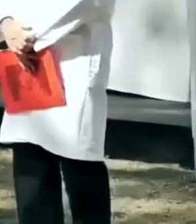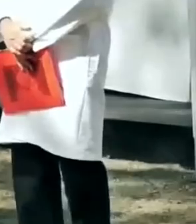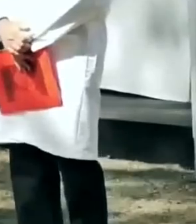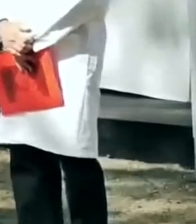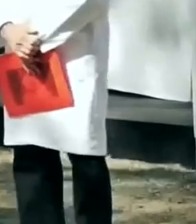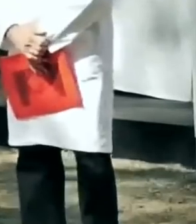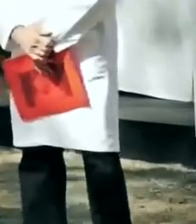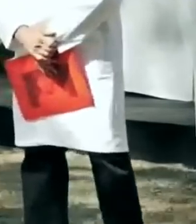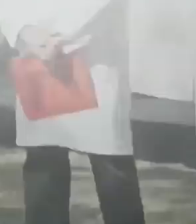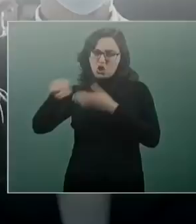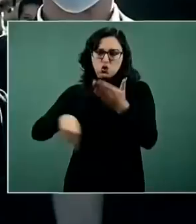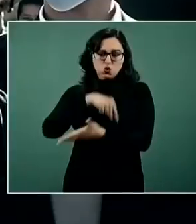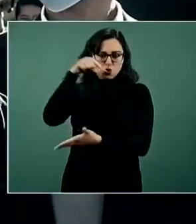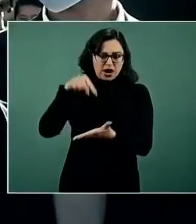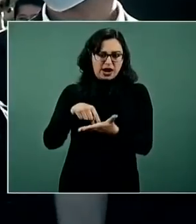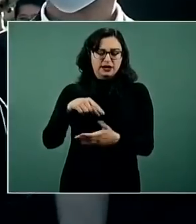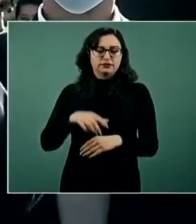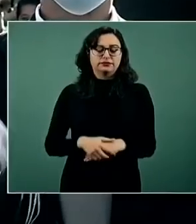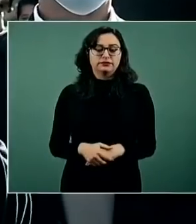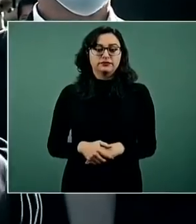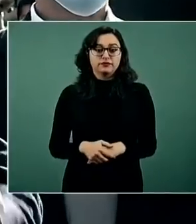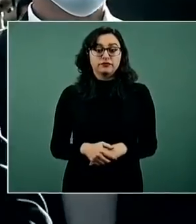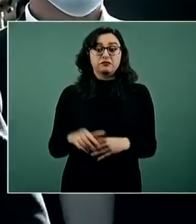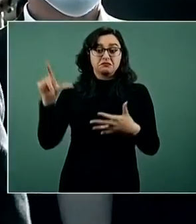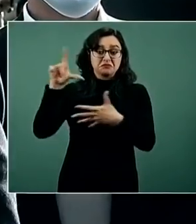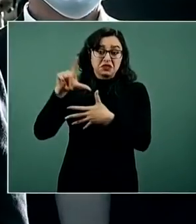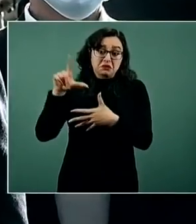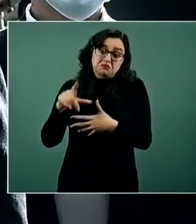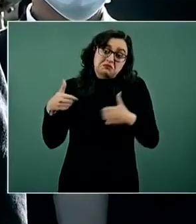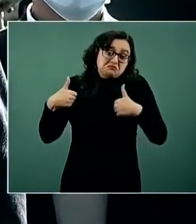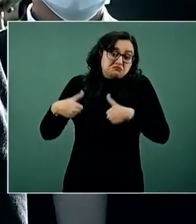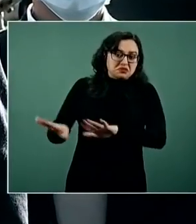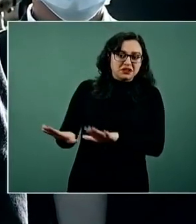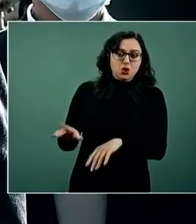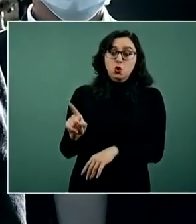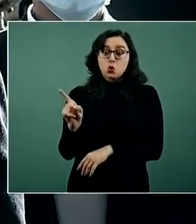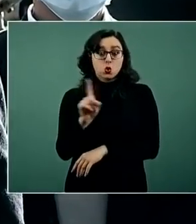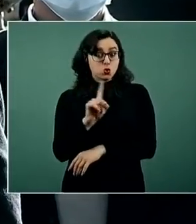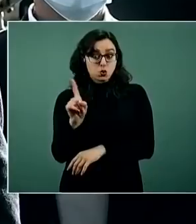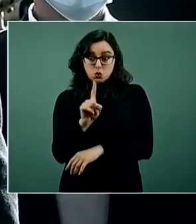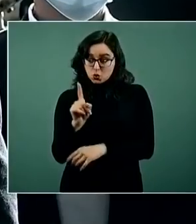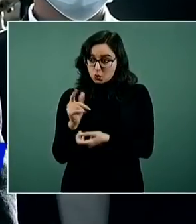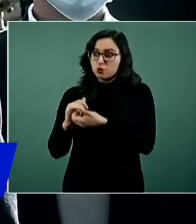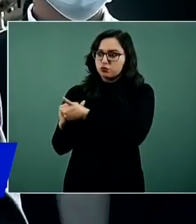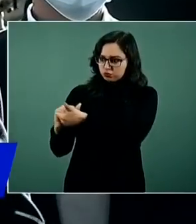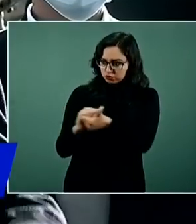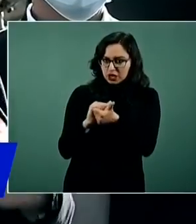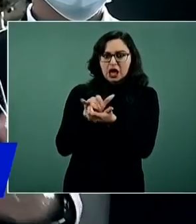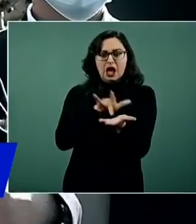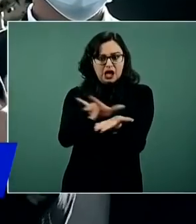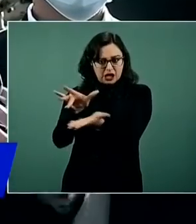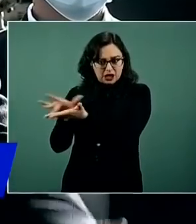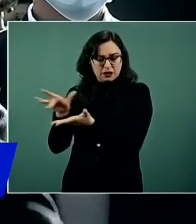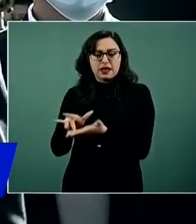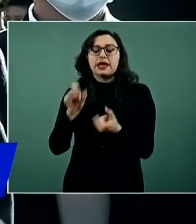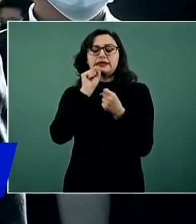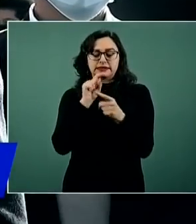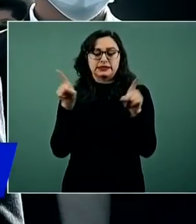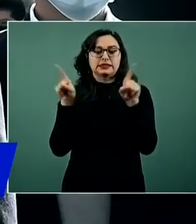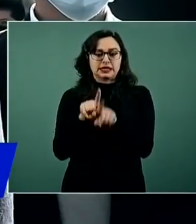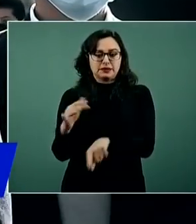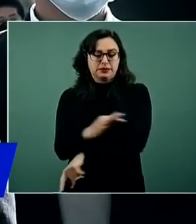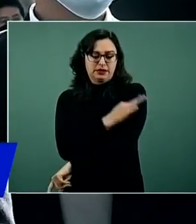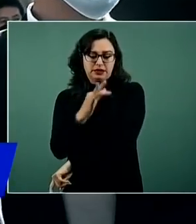promoción electoral. No hemos olvidado al resto de América Latina, porque México es solidario y también estamos viendo que se acelere el proceso de la